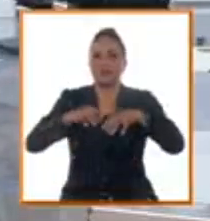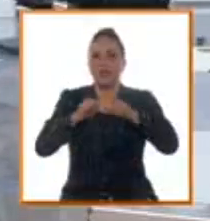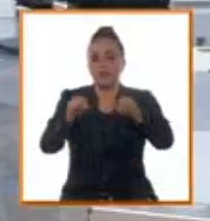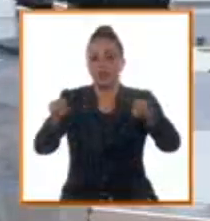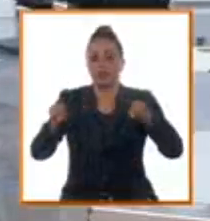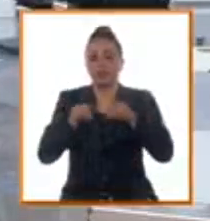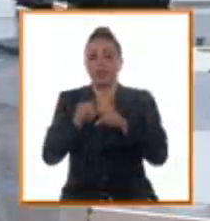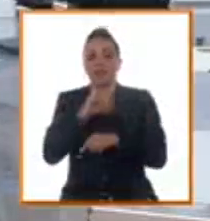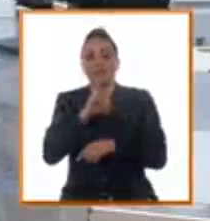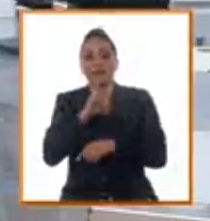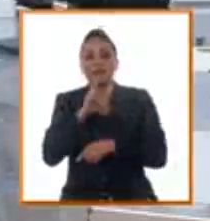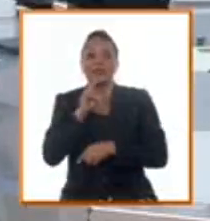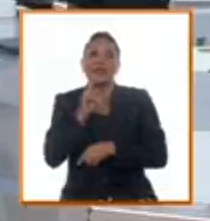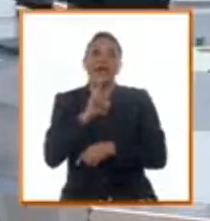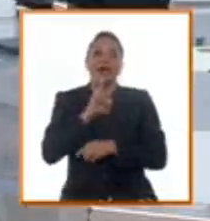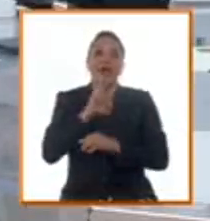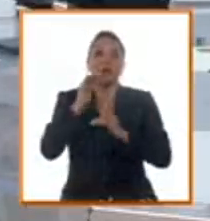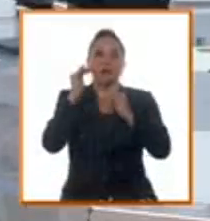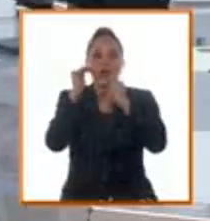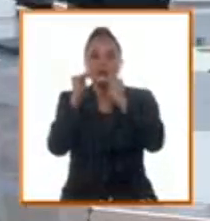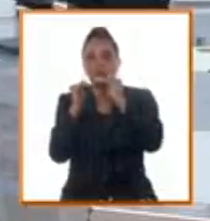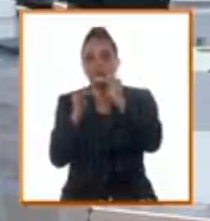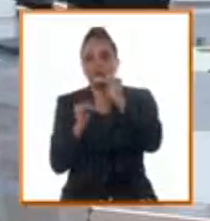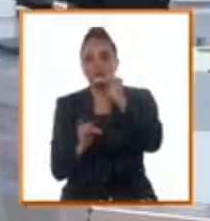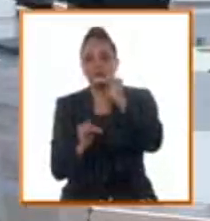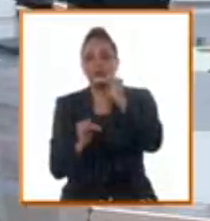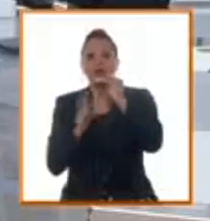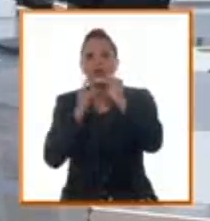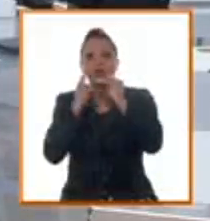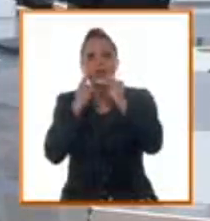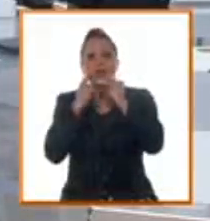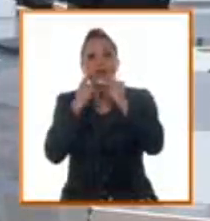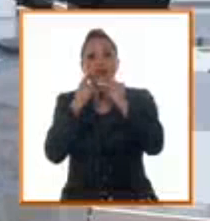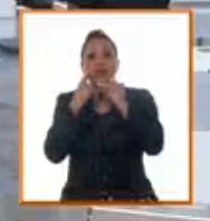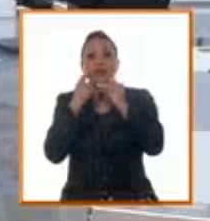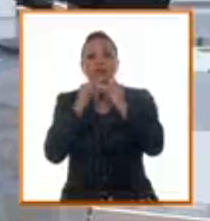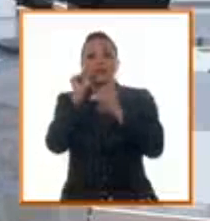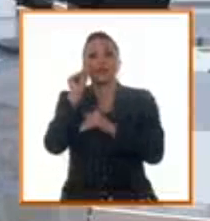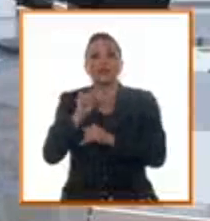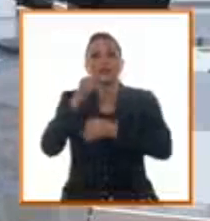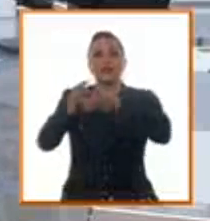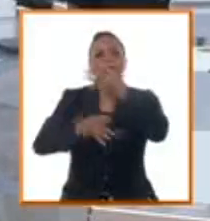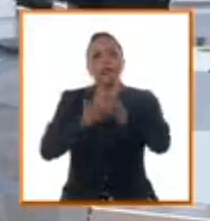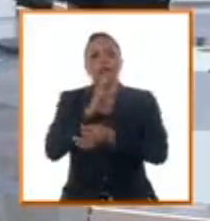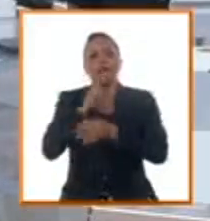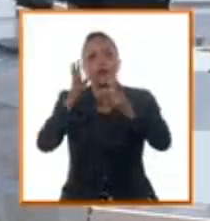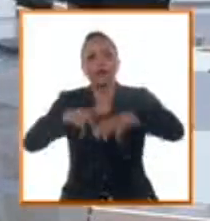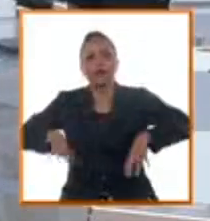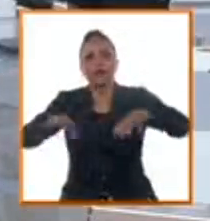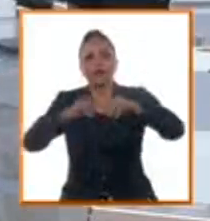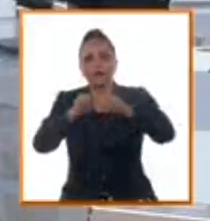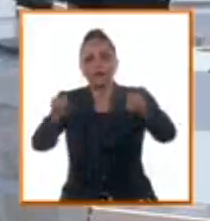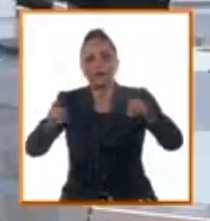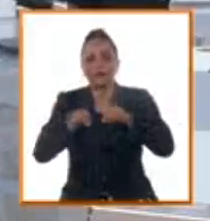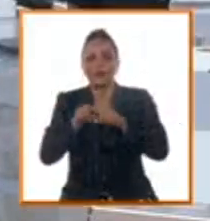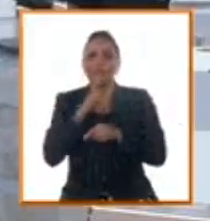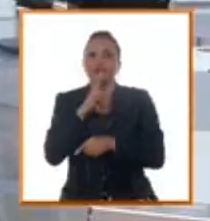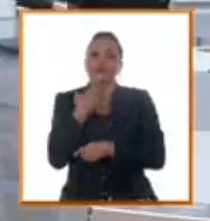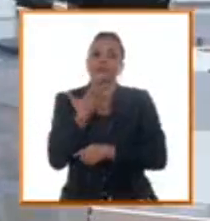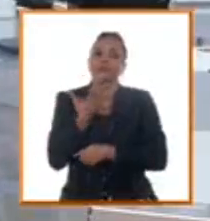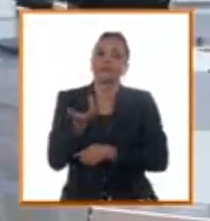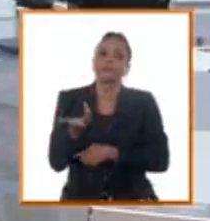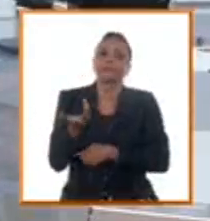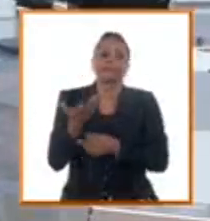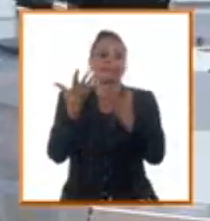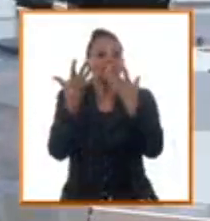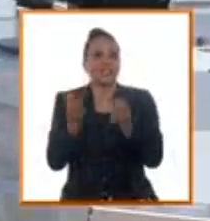estaban cubiertos, por lo menos cuando oíamos a Argelio en el noticiero hablar de la situación de los embalses, uno sentía que había una